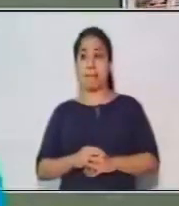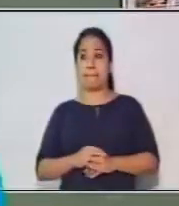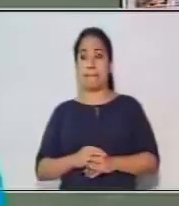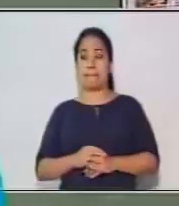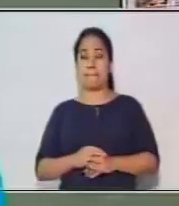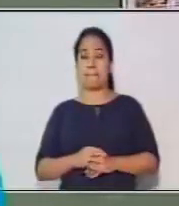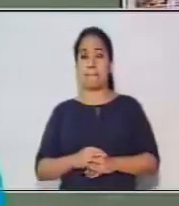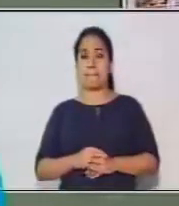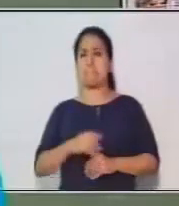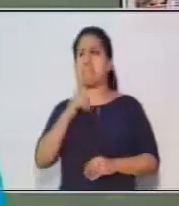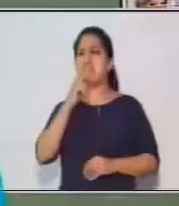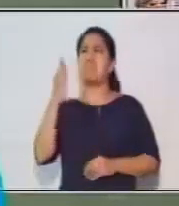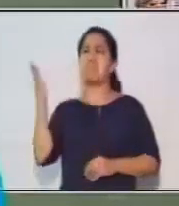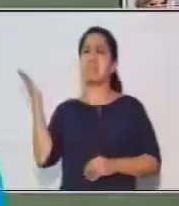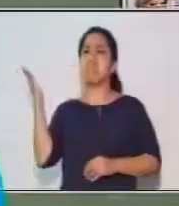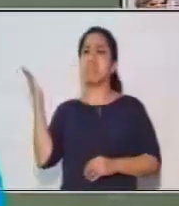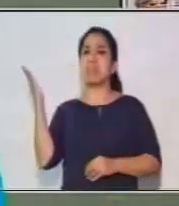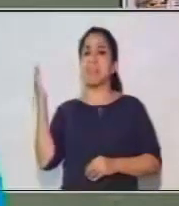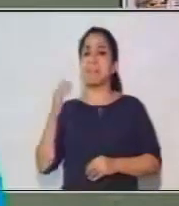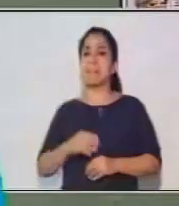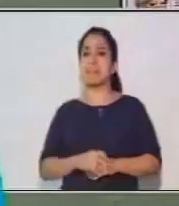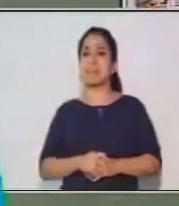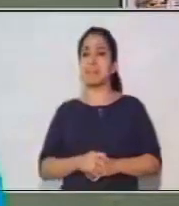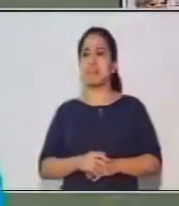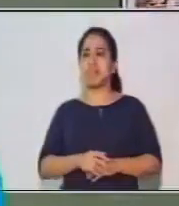Ella es María Coroy.